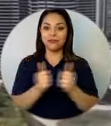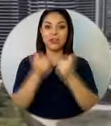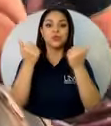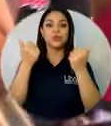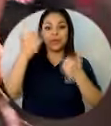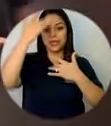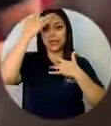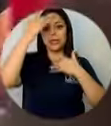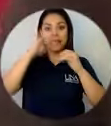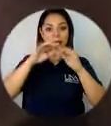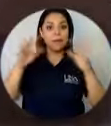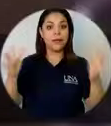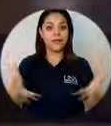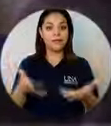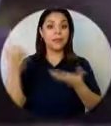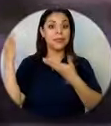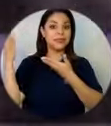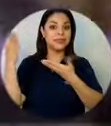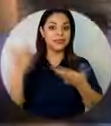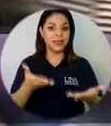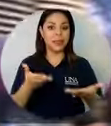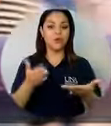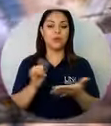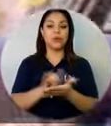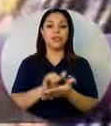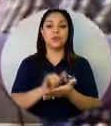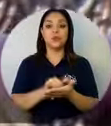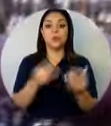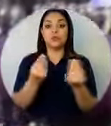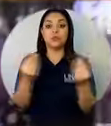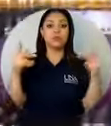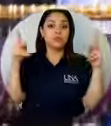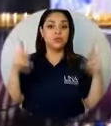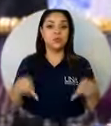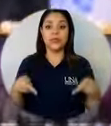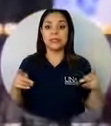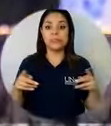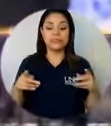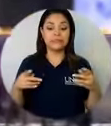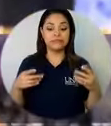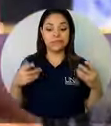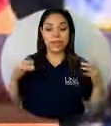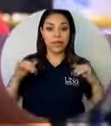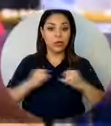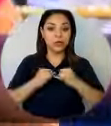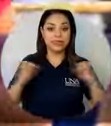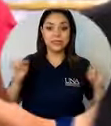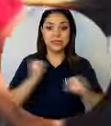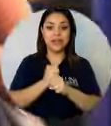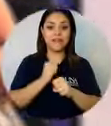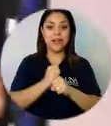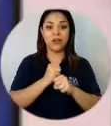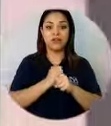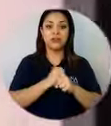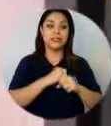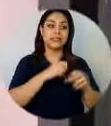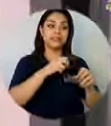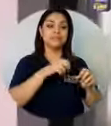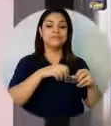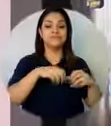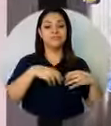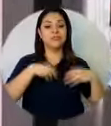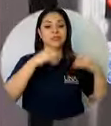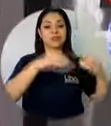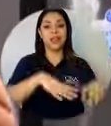y la pandemia también trajo un poco de eso. Al quedarse la gente sin trabajo, mucha gente tuvo que dejar su casa, ¿verdad? Su casa de alquiler,